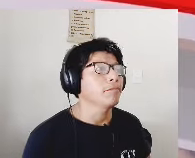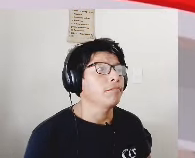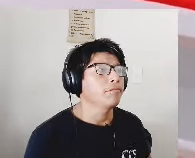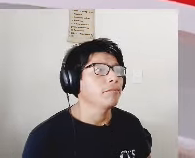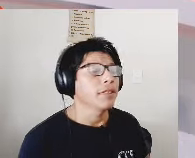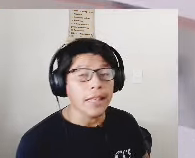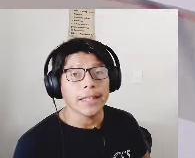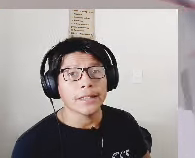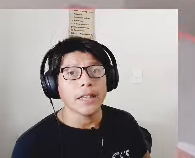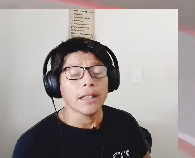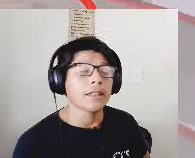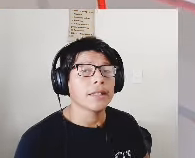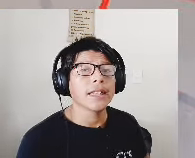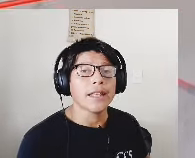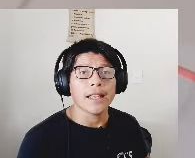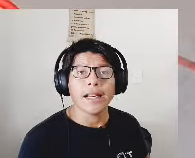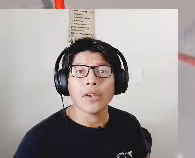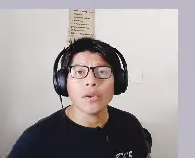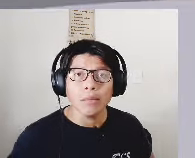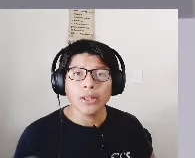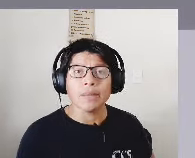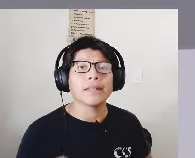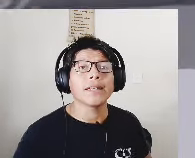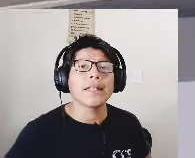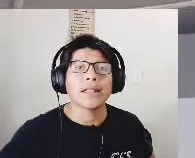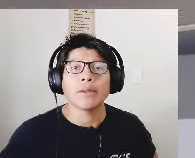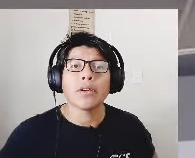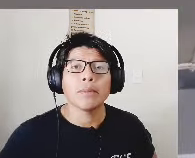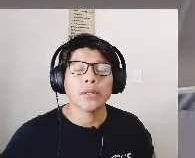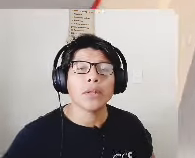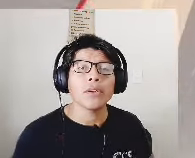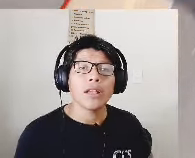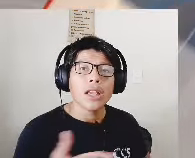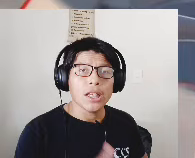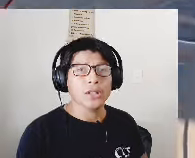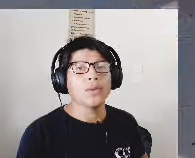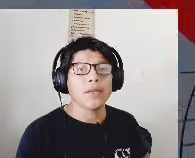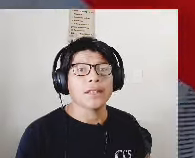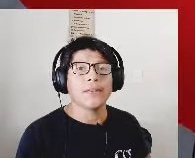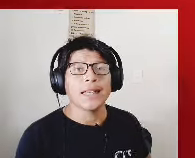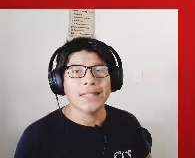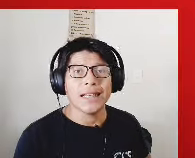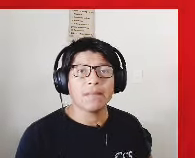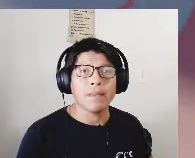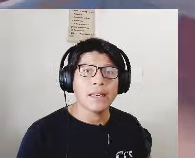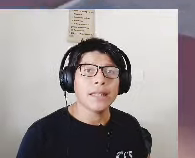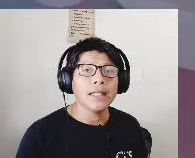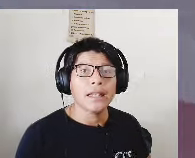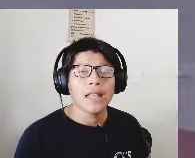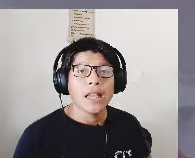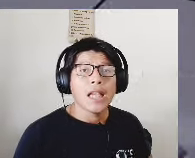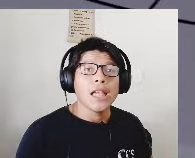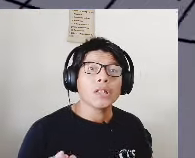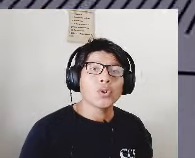izquierda. Que era de izquierda. Recordemos que el presidente Andrés Manuel López Obrador estuvo en las filas del